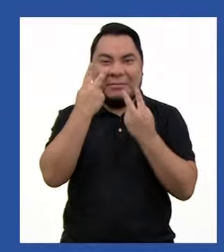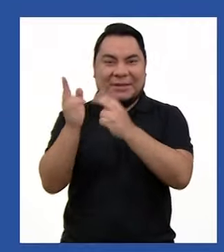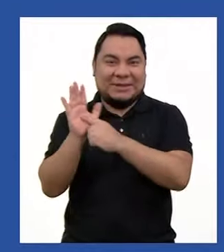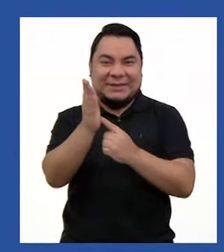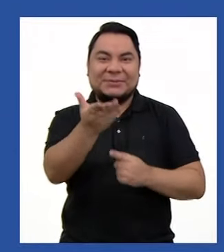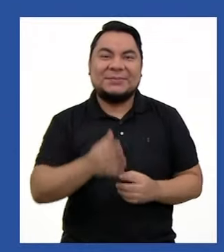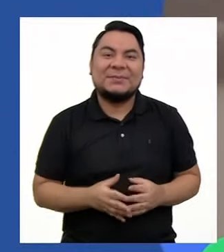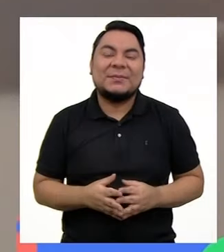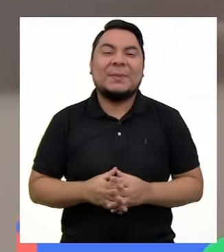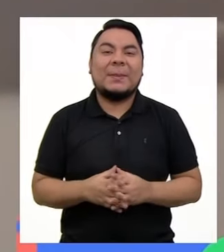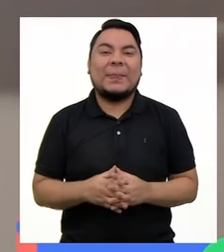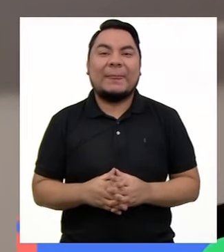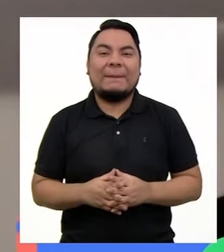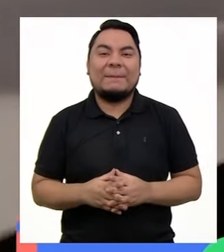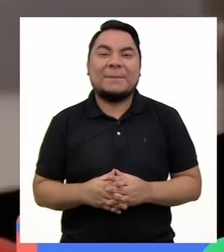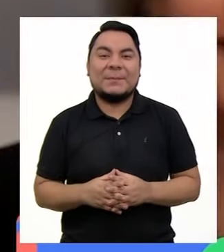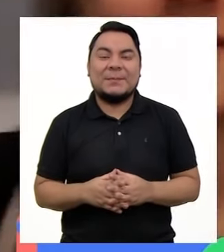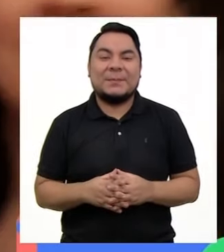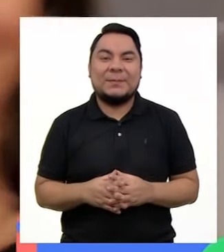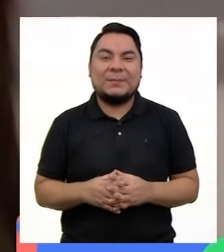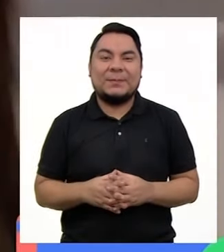verla!